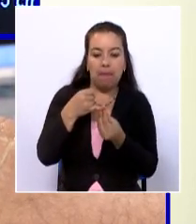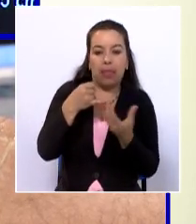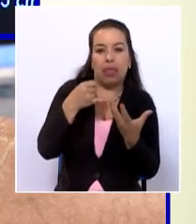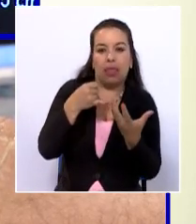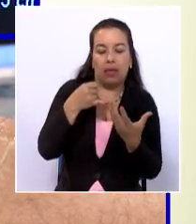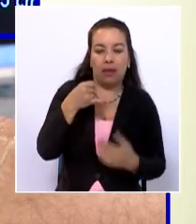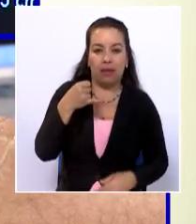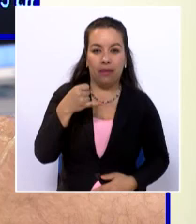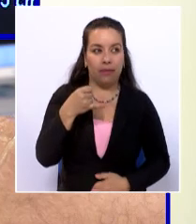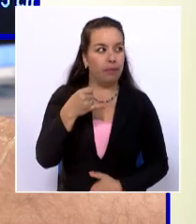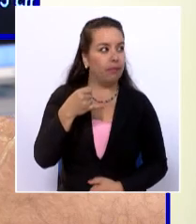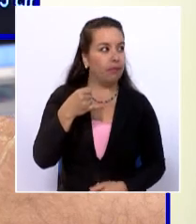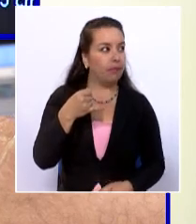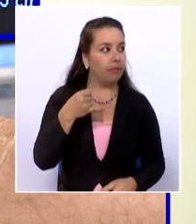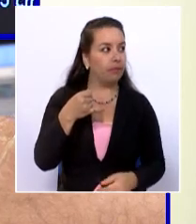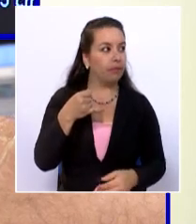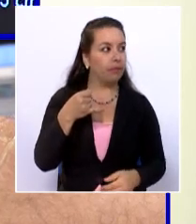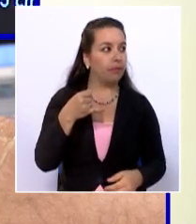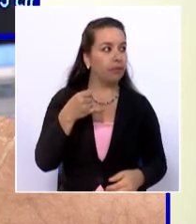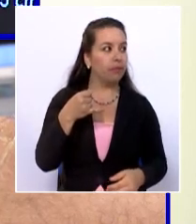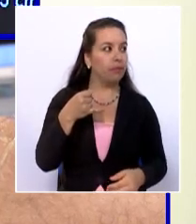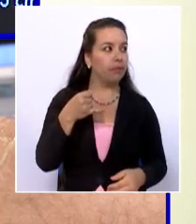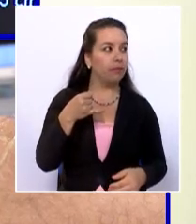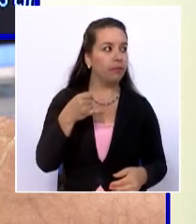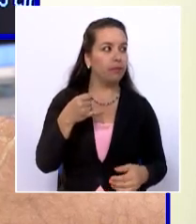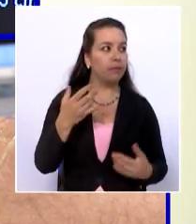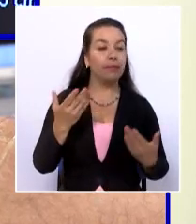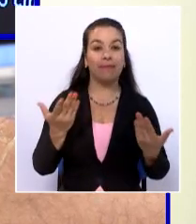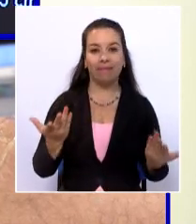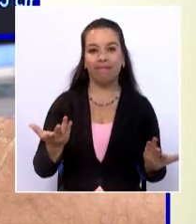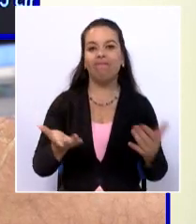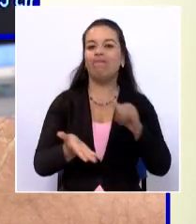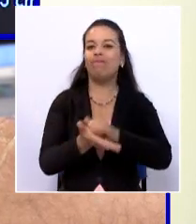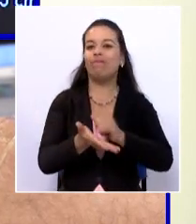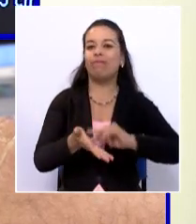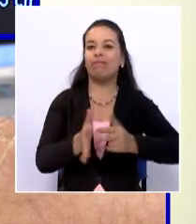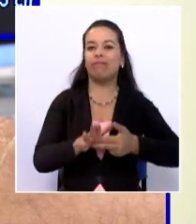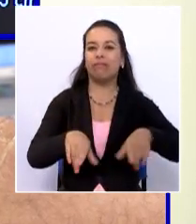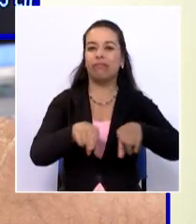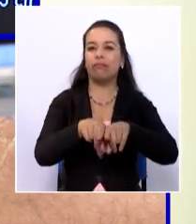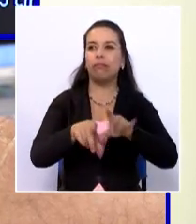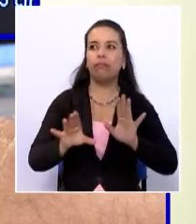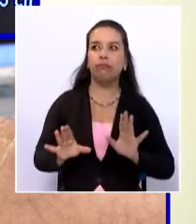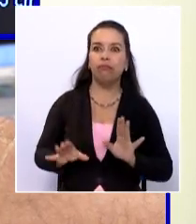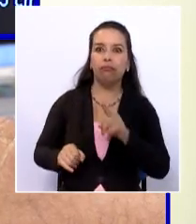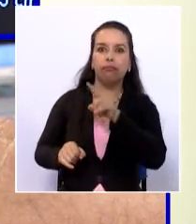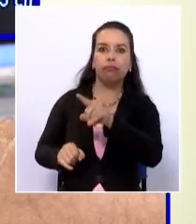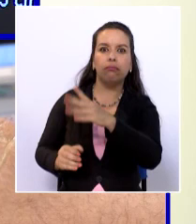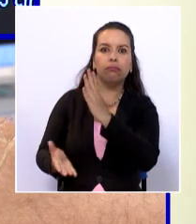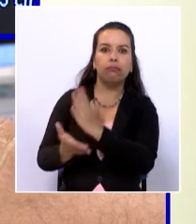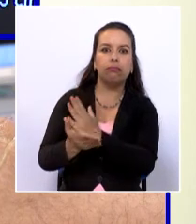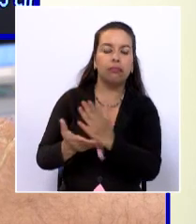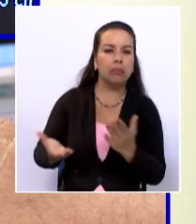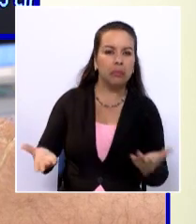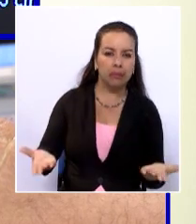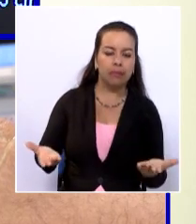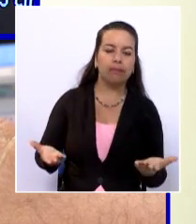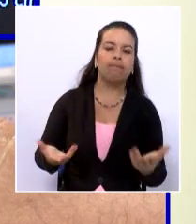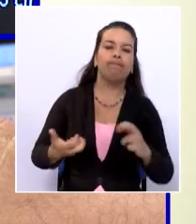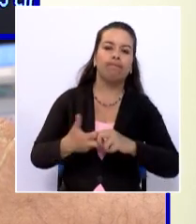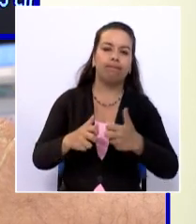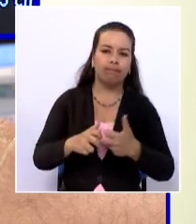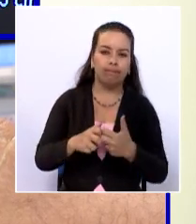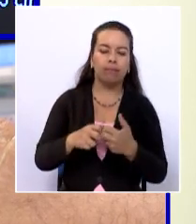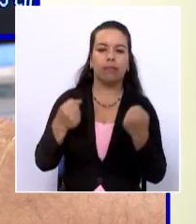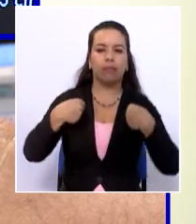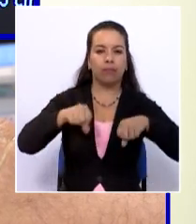aquí de salido si entonces eso quiere decir que realmente lo que él tuvo una lesión meniscal del